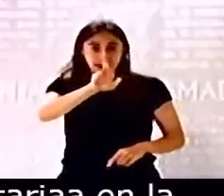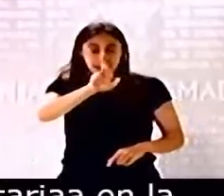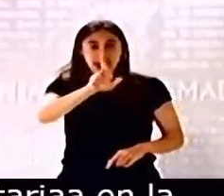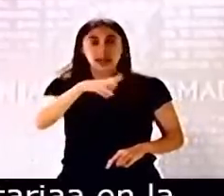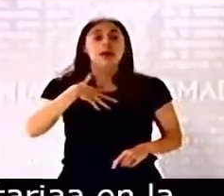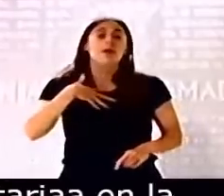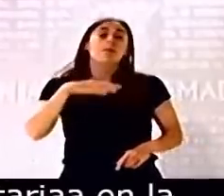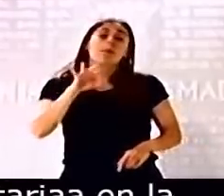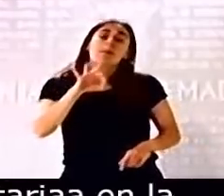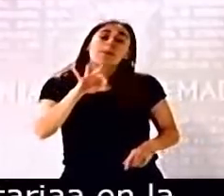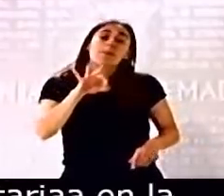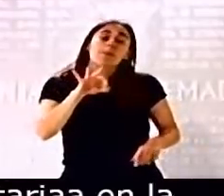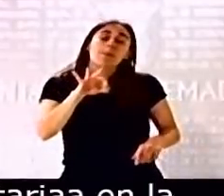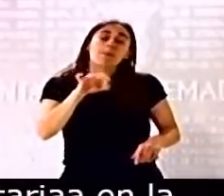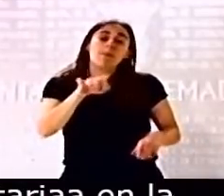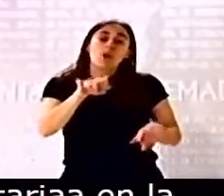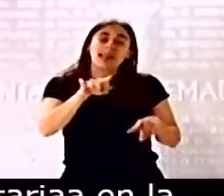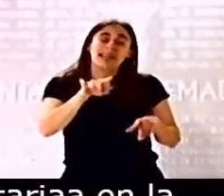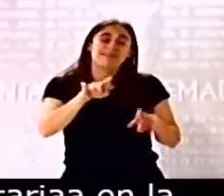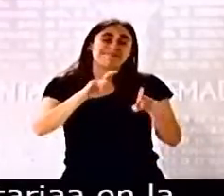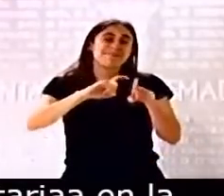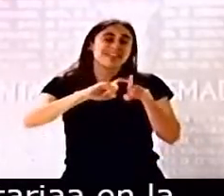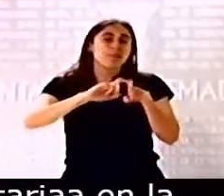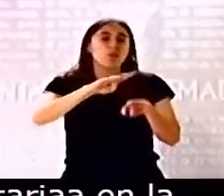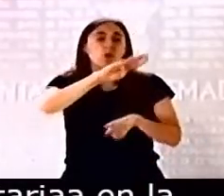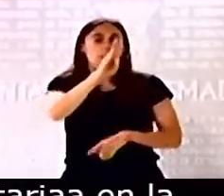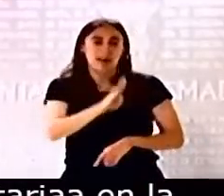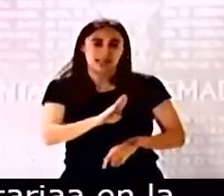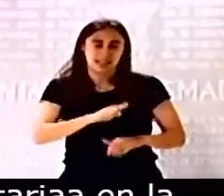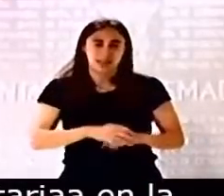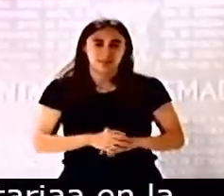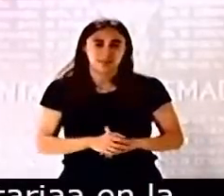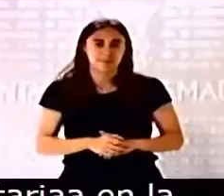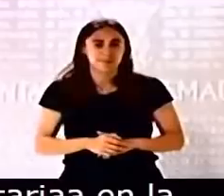puede tratarse de la variante brasileña.